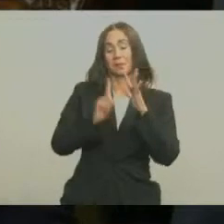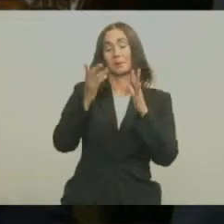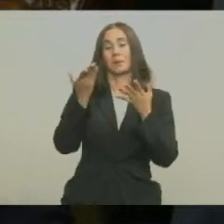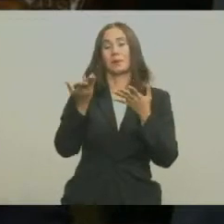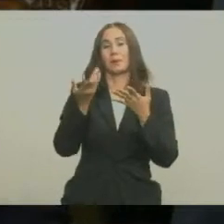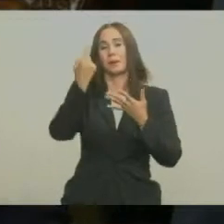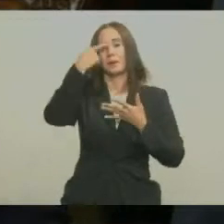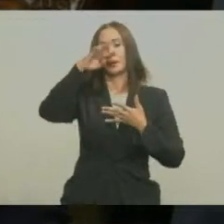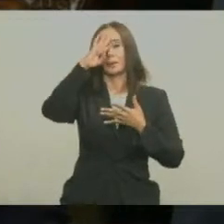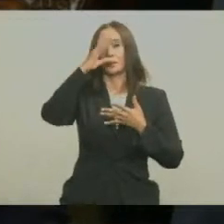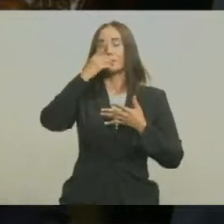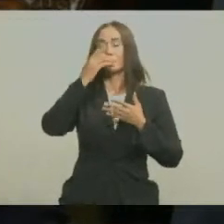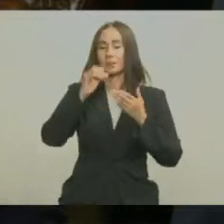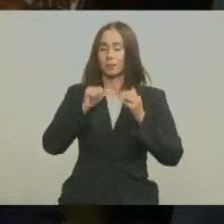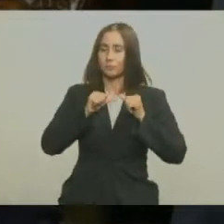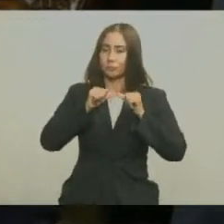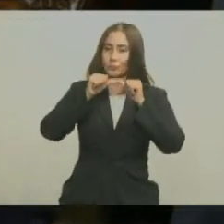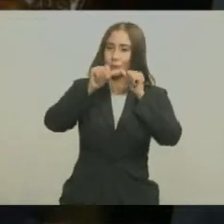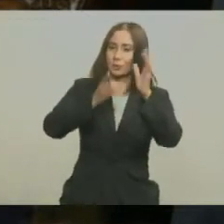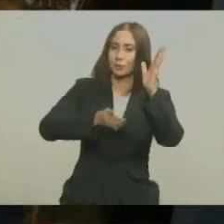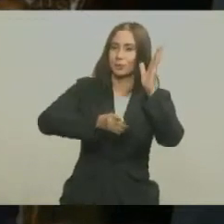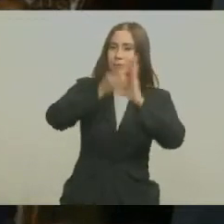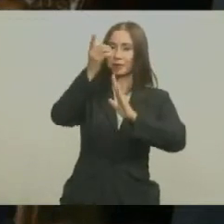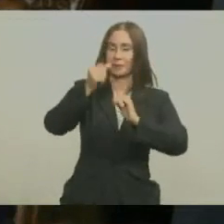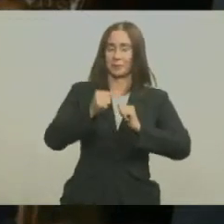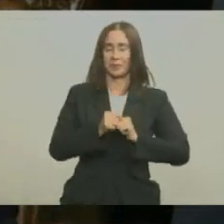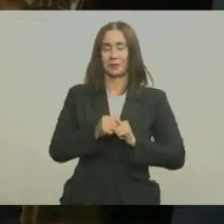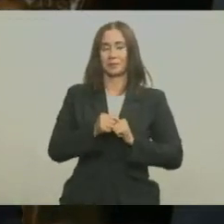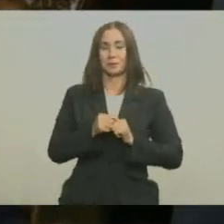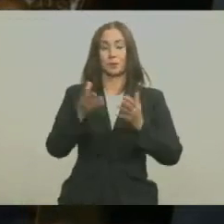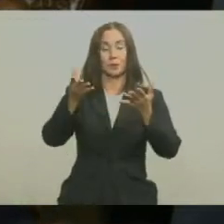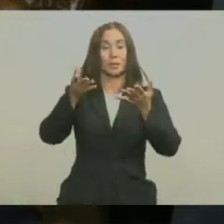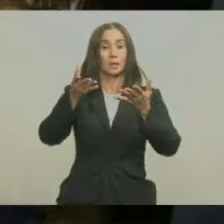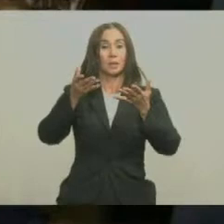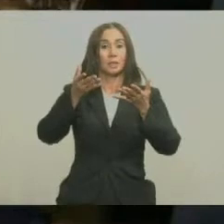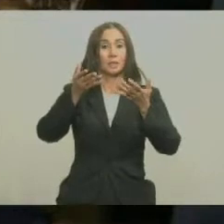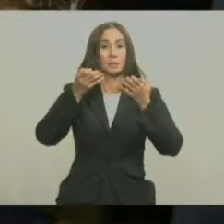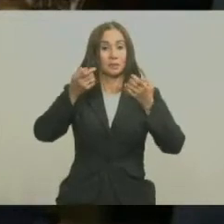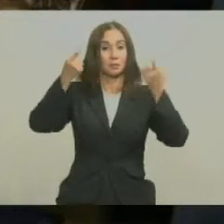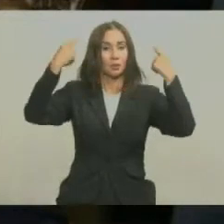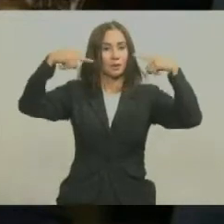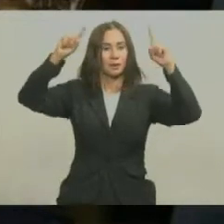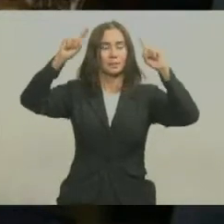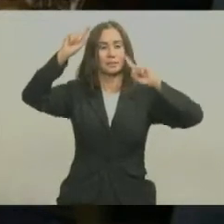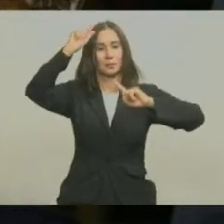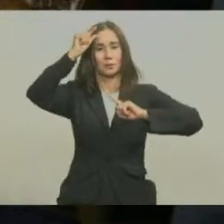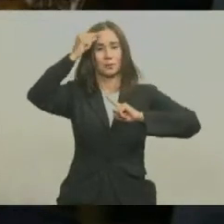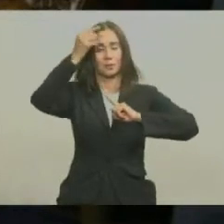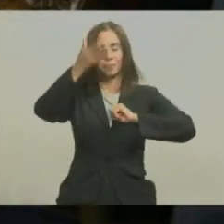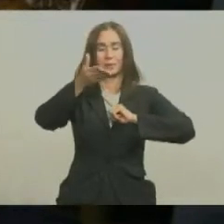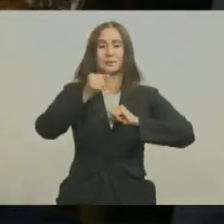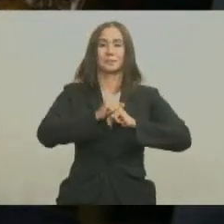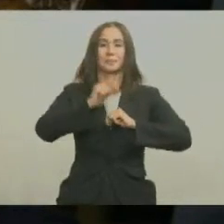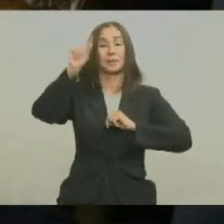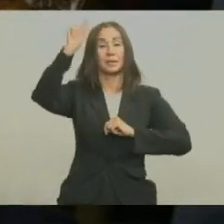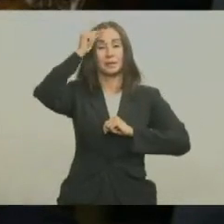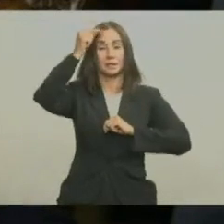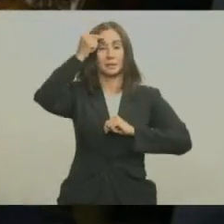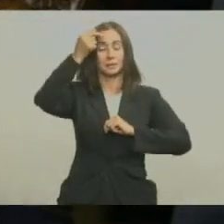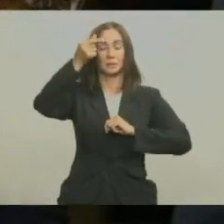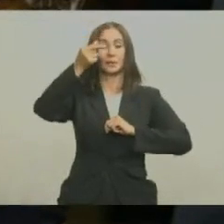de que la República Dominicana siga avanzando. Apostamos al éxito del gobierno. El éxito del gobierno es el éxito del